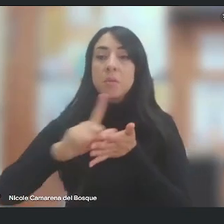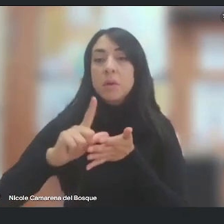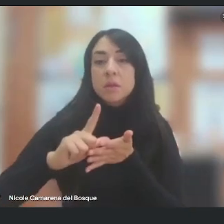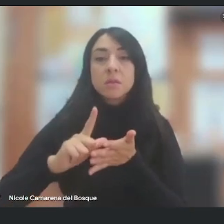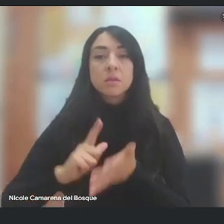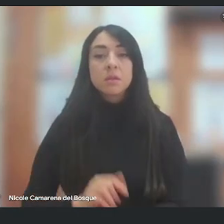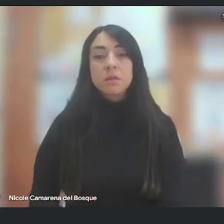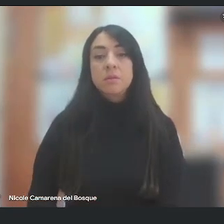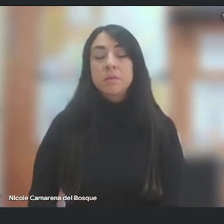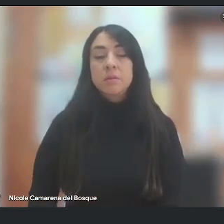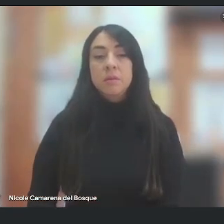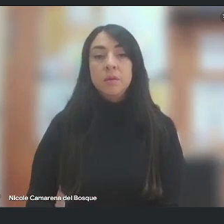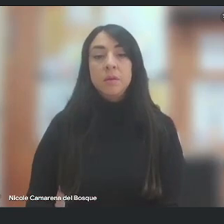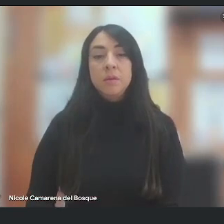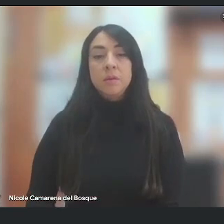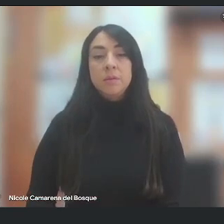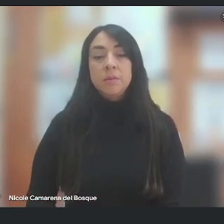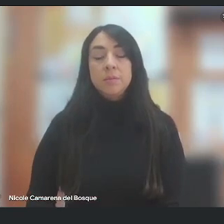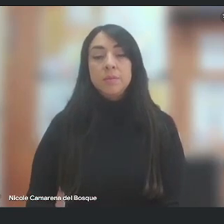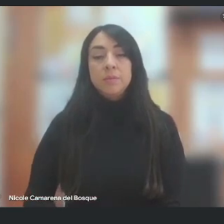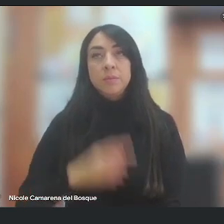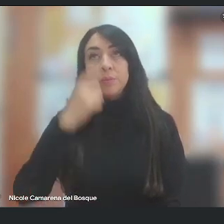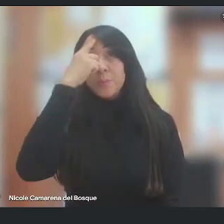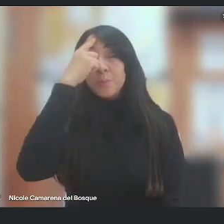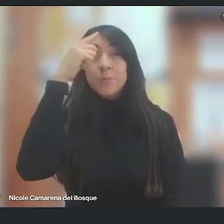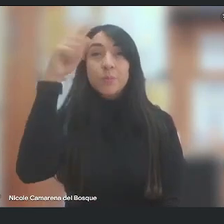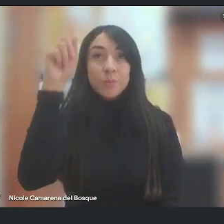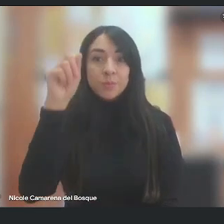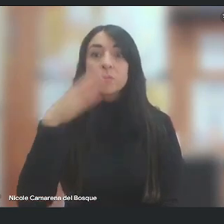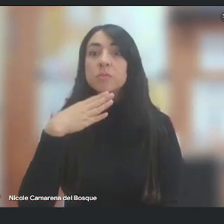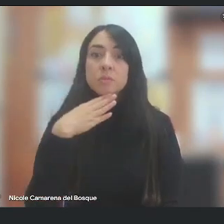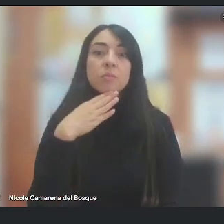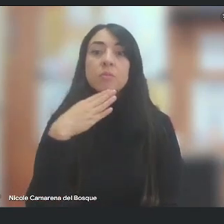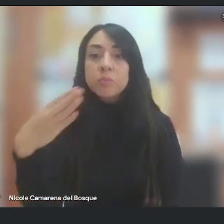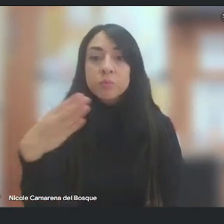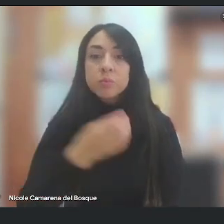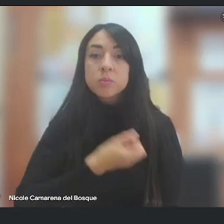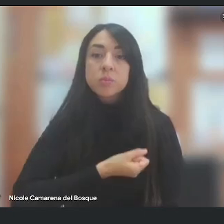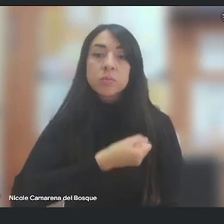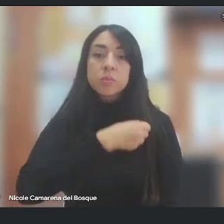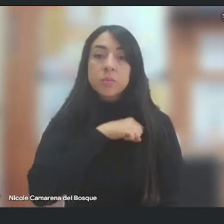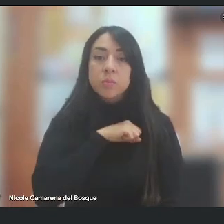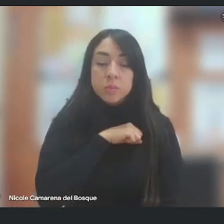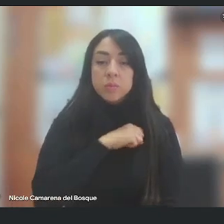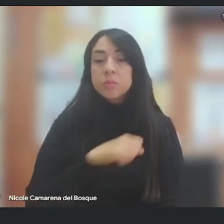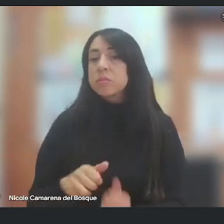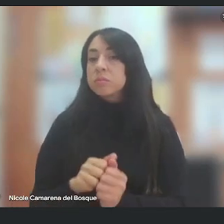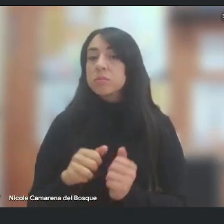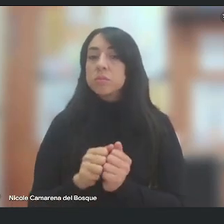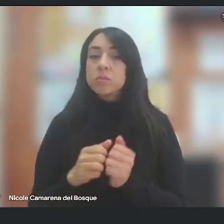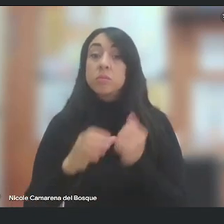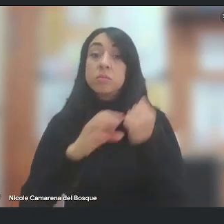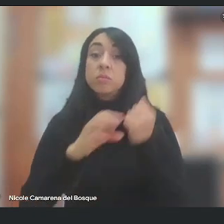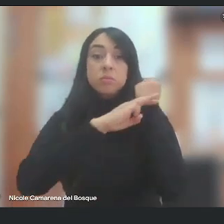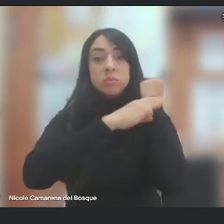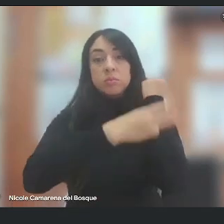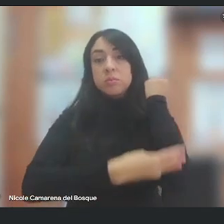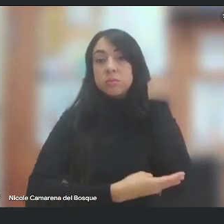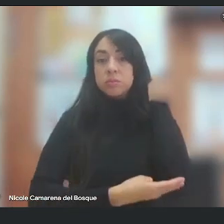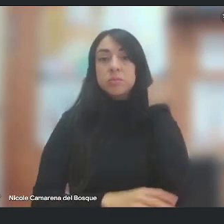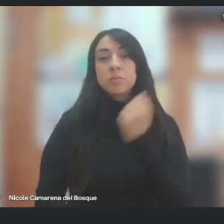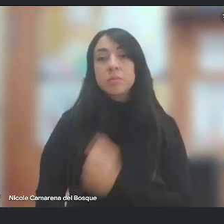buena salud sexual y reproductiva. A veces decimos, no, bueno, como mi hijo, mi hija